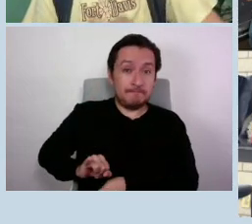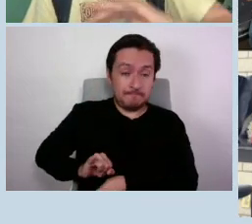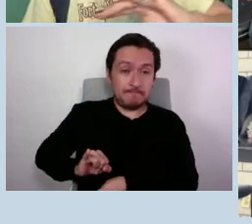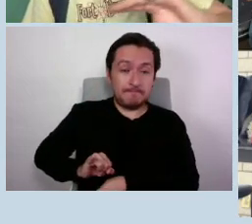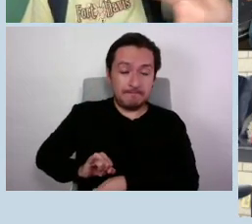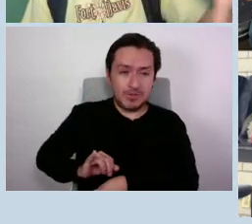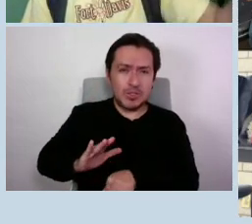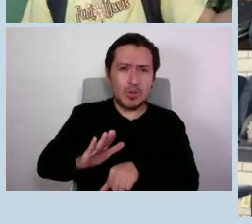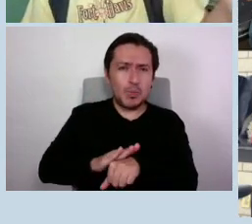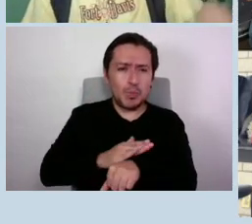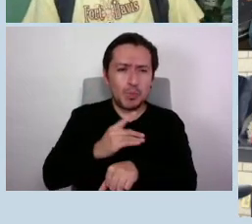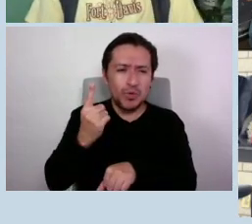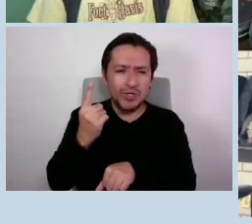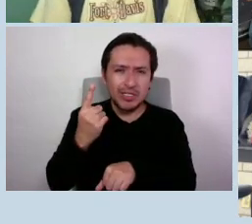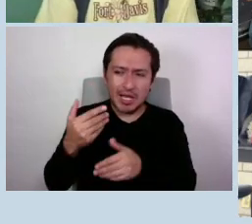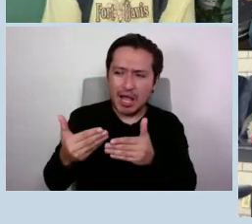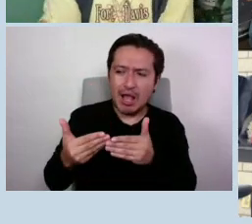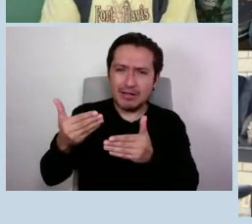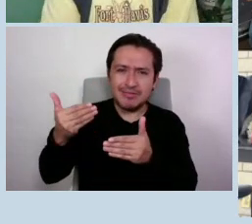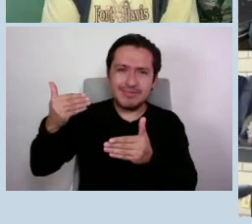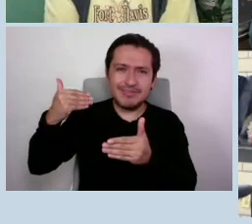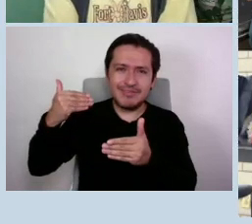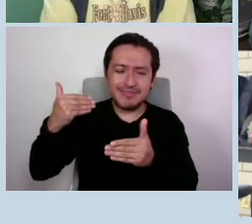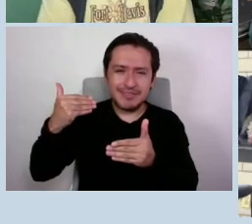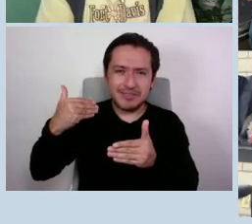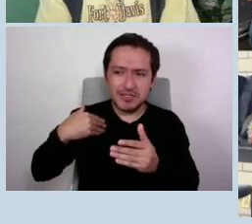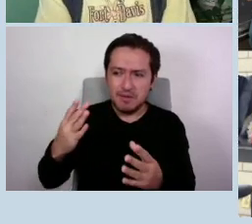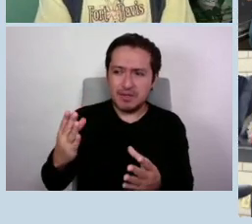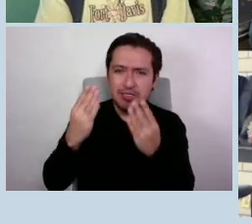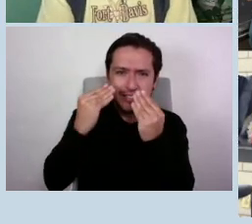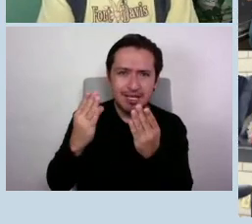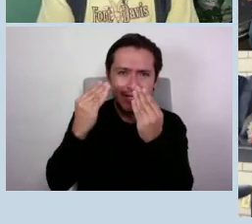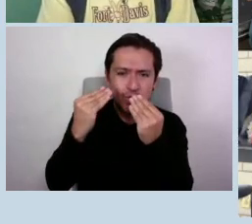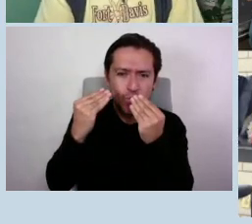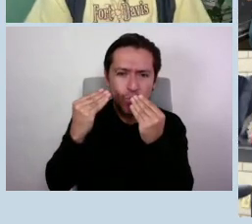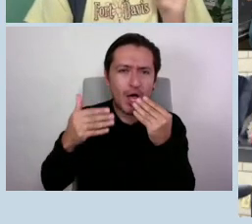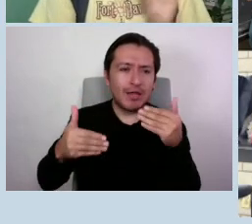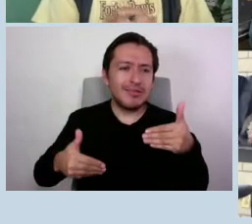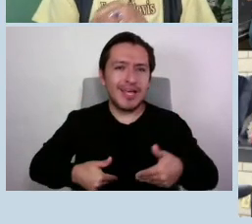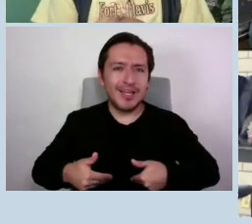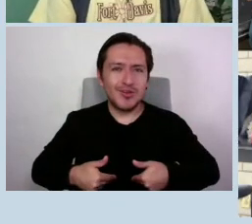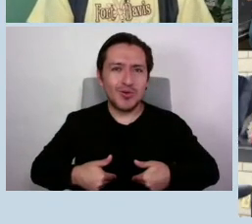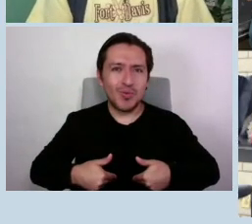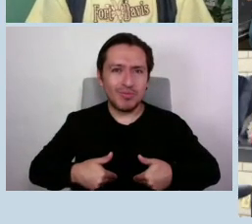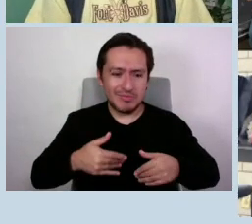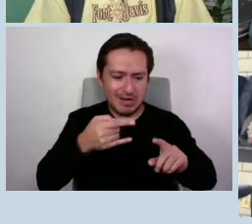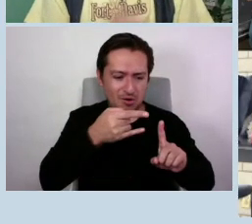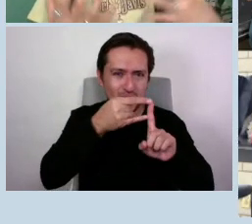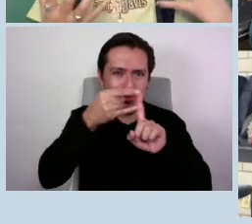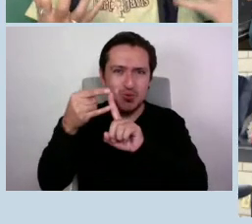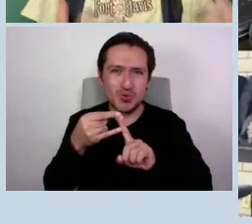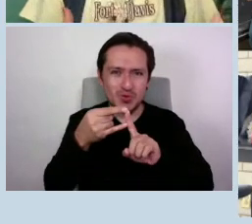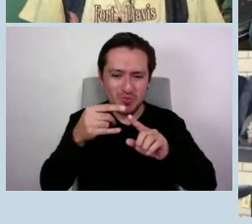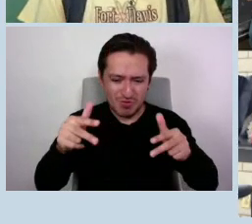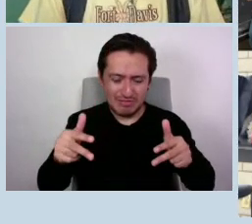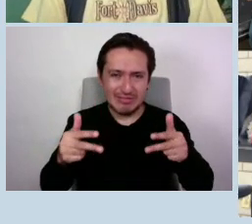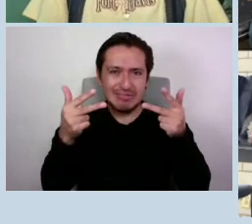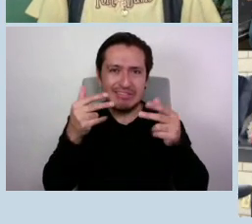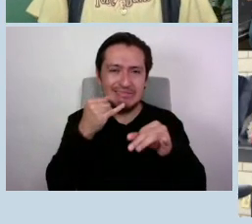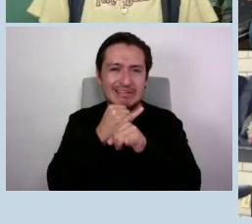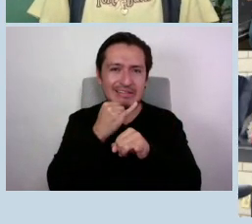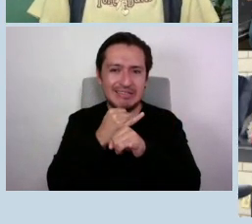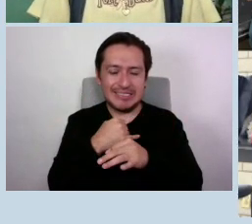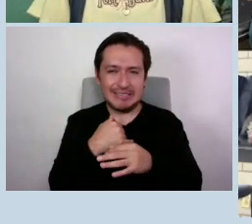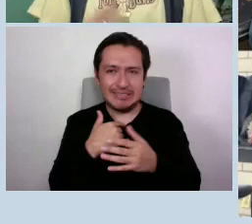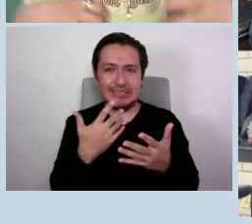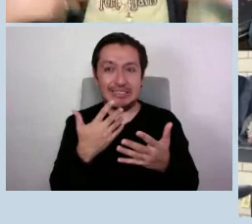porque ya veníamos de años en donde nos estaban enseñando a hacer teatro en línea y pues era regresar a contactar con las